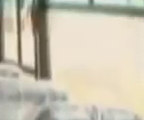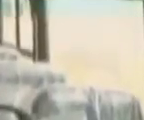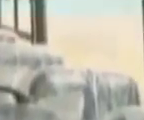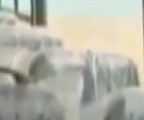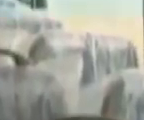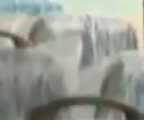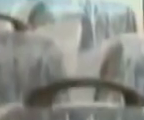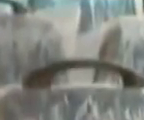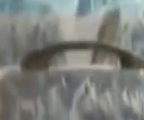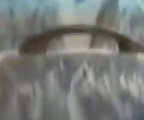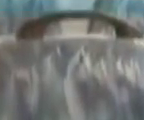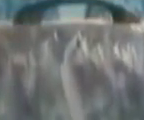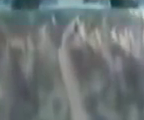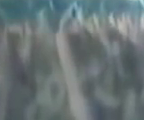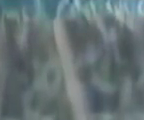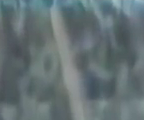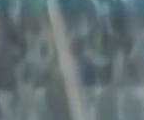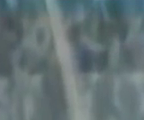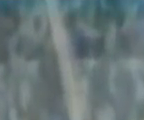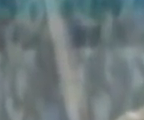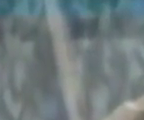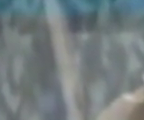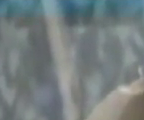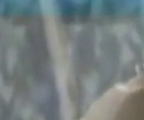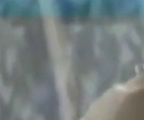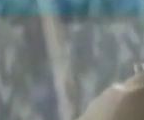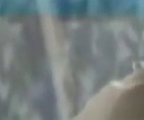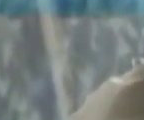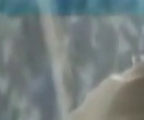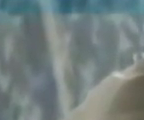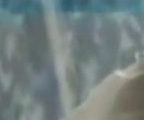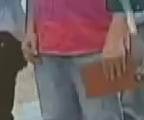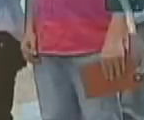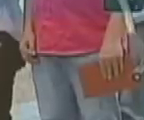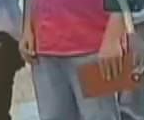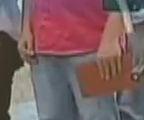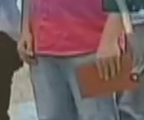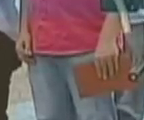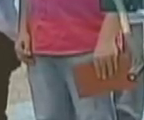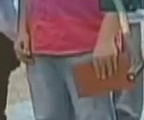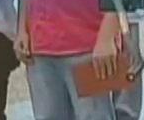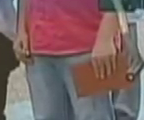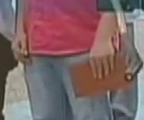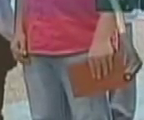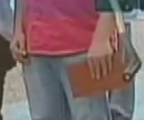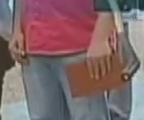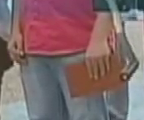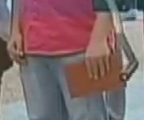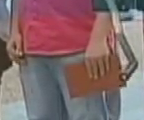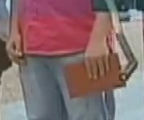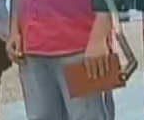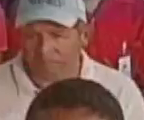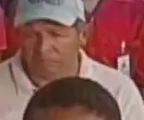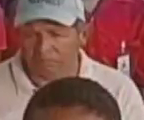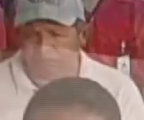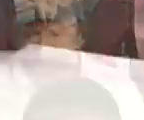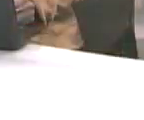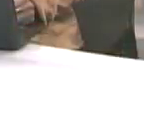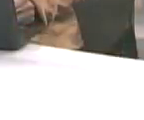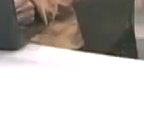ha destacado el día de hoy el presidente Nicolás Maduro es a trabajar juntos por el bienestar de Venezuela. Con esta información, retornamos al contacto. Adelante.